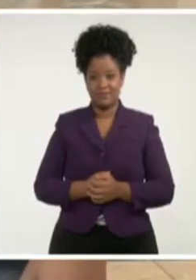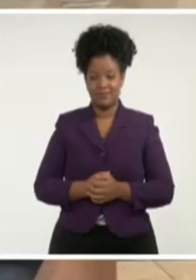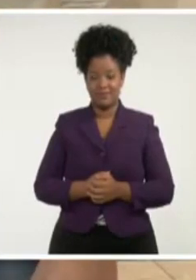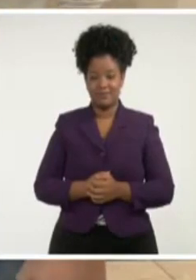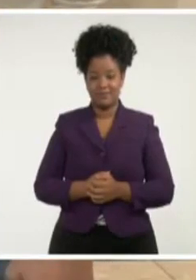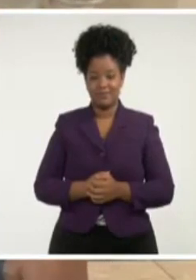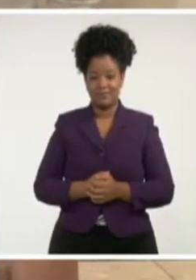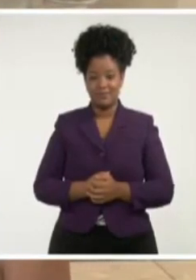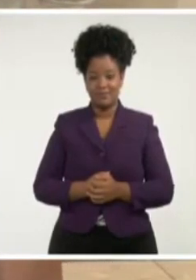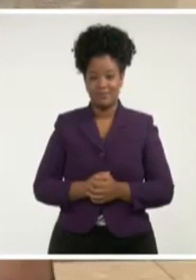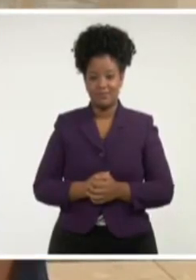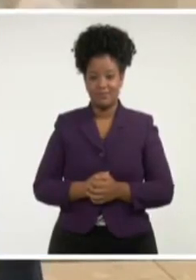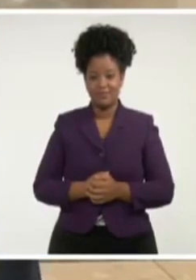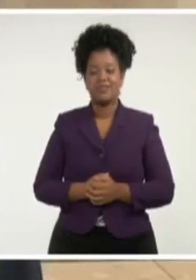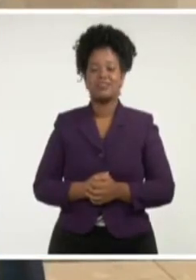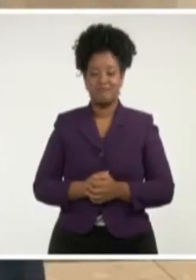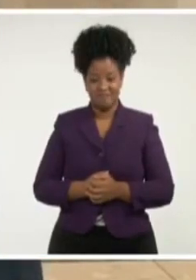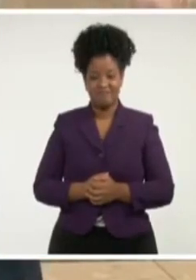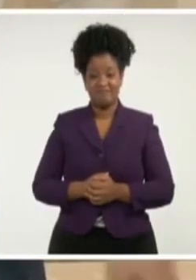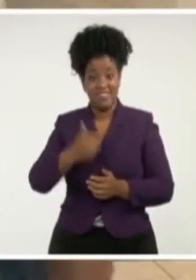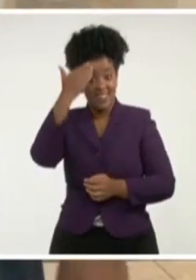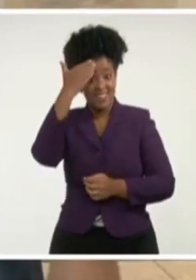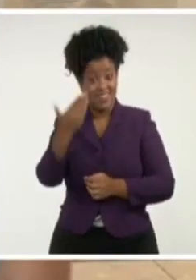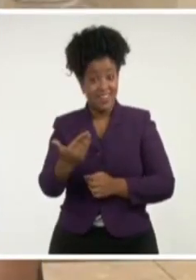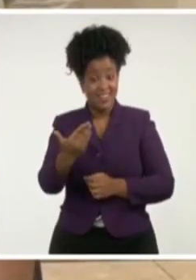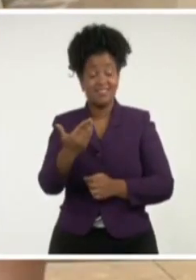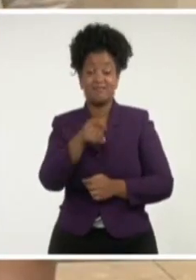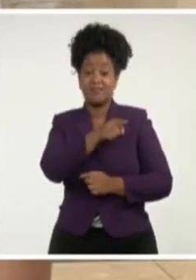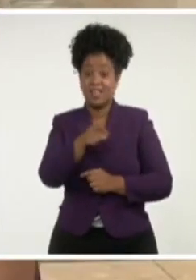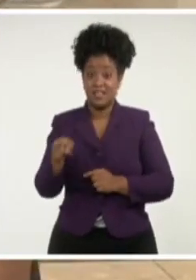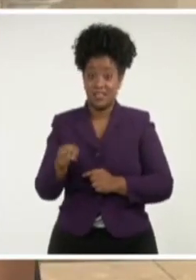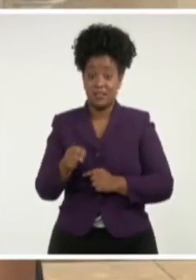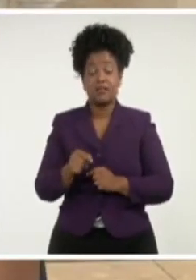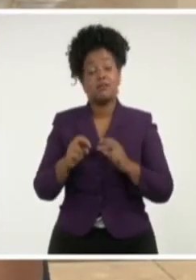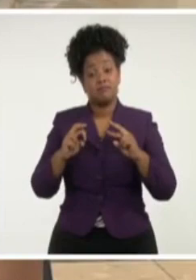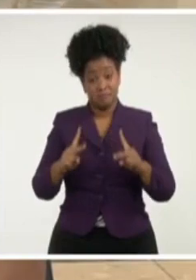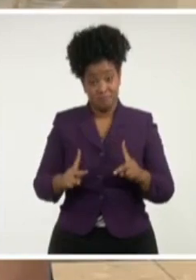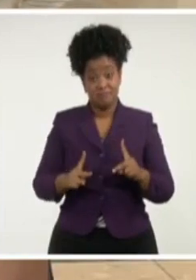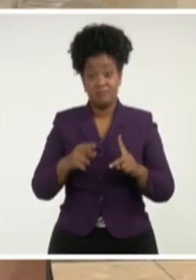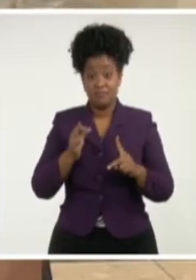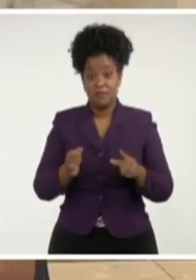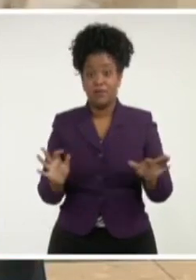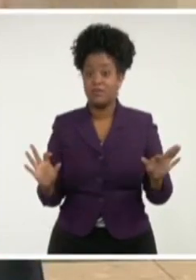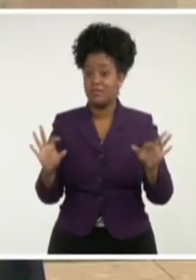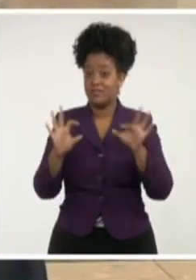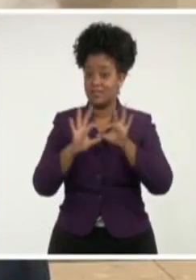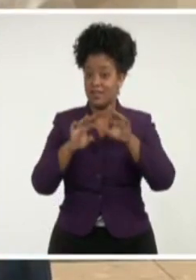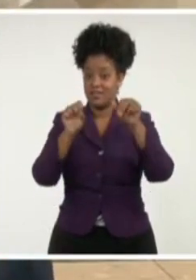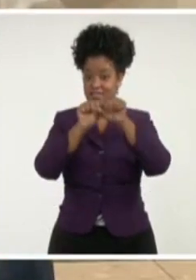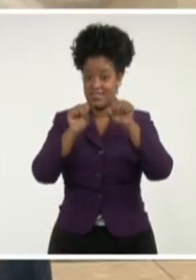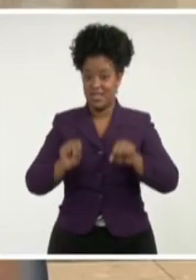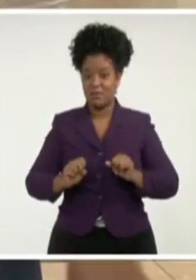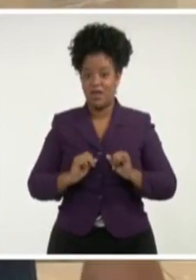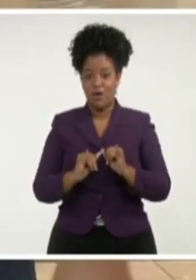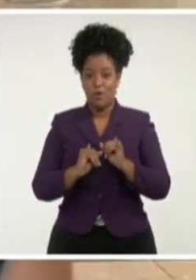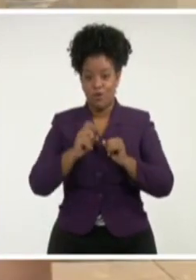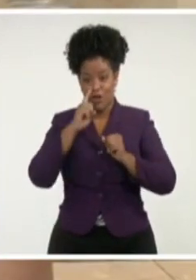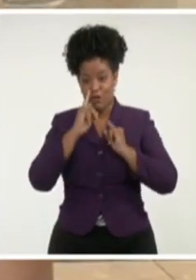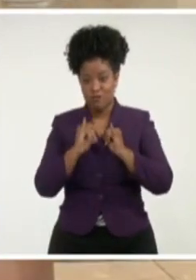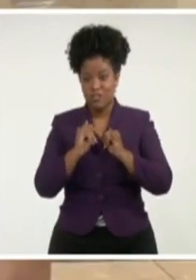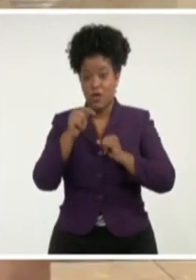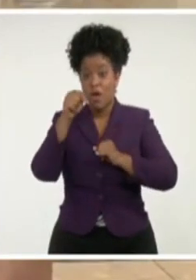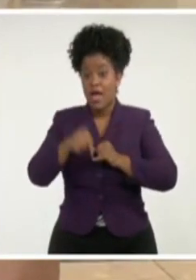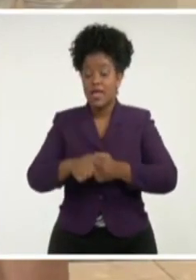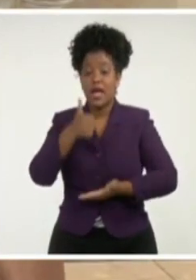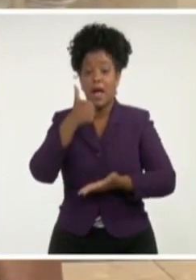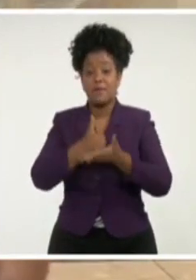Sí, muchísimas gracias, Jota, y un saludo para ti, por supuesto. Nuevamente enlazamos la señal del sistema informativo desde aquí, desde Tokio,